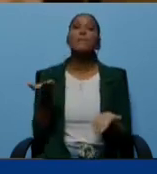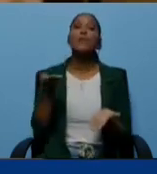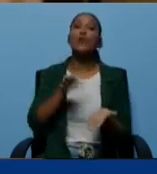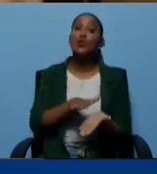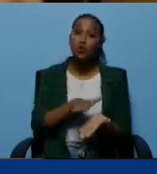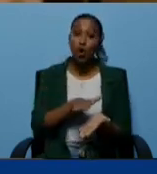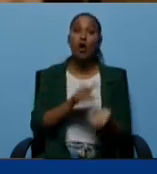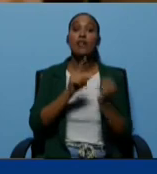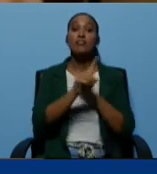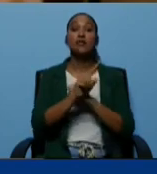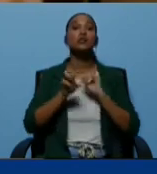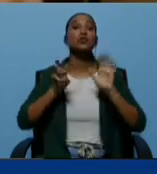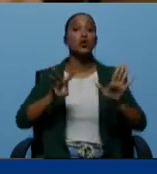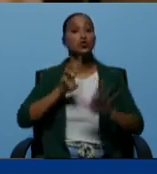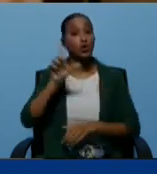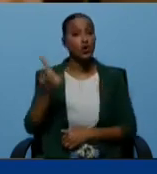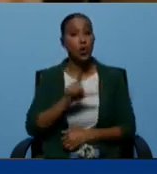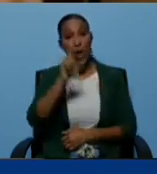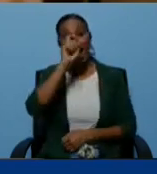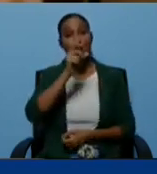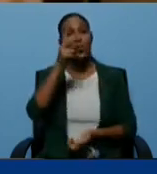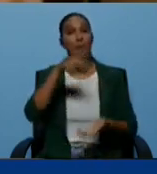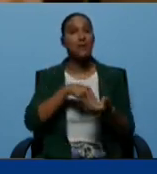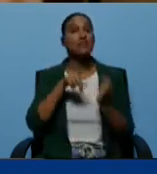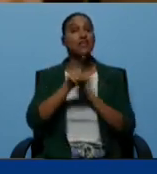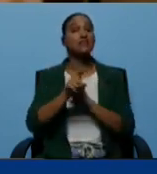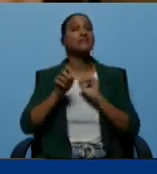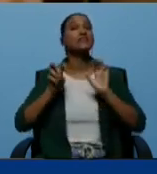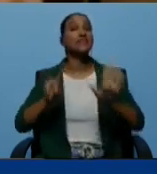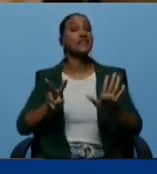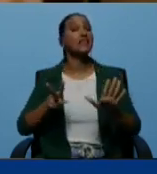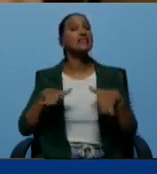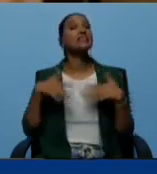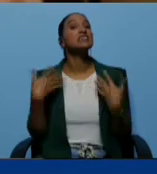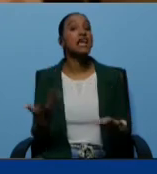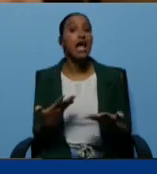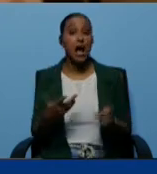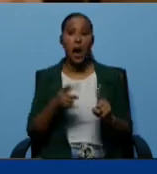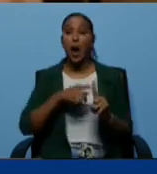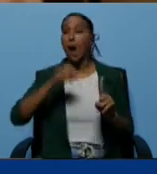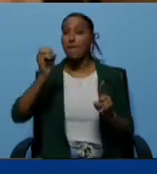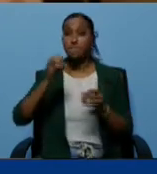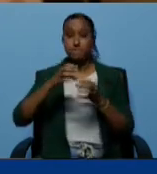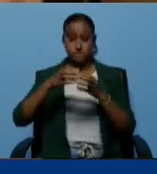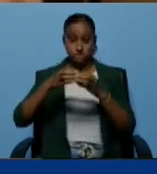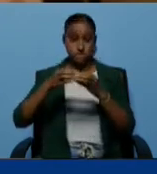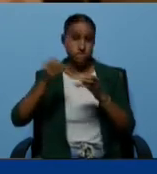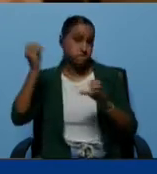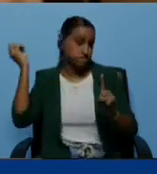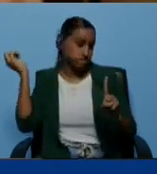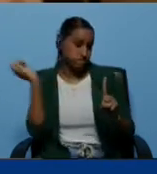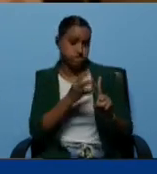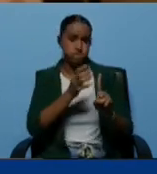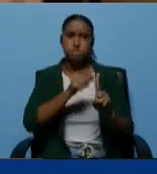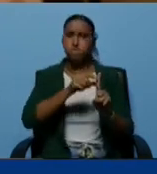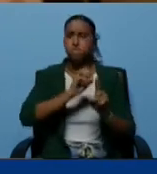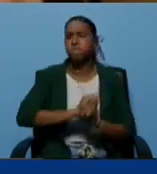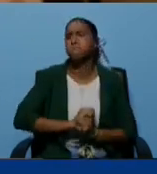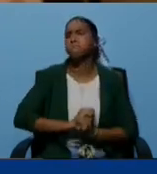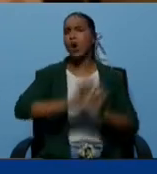julio de ese año 2017 tras ser atacado con un artefacto explosivo mortero por manifestantes